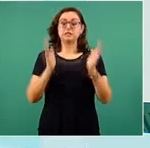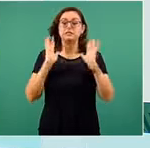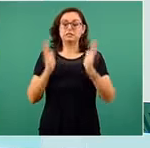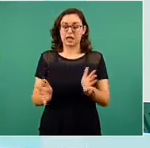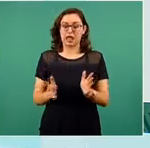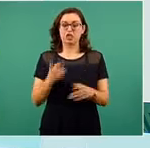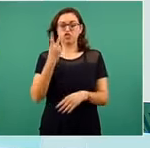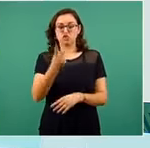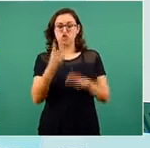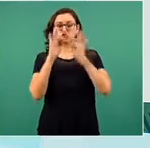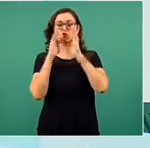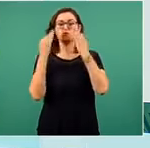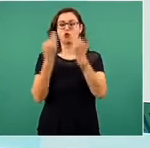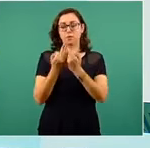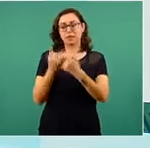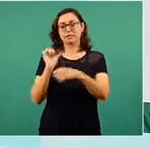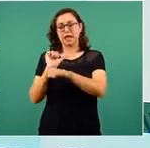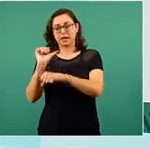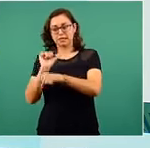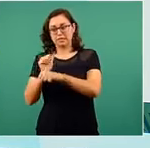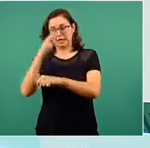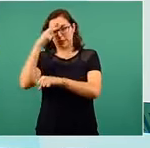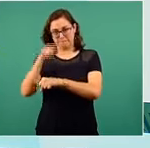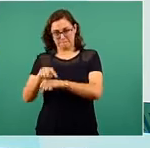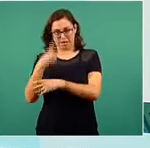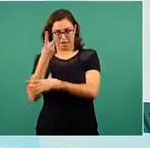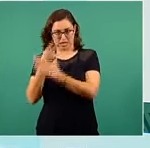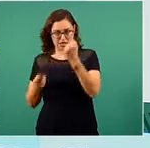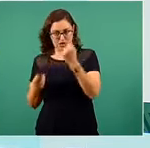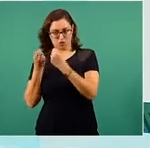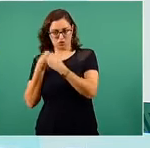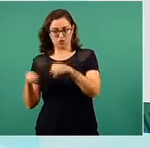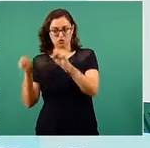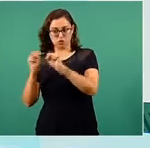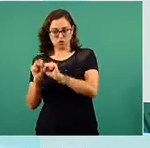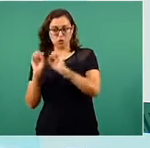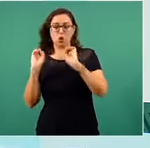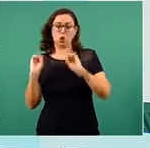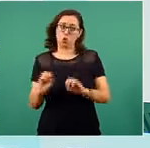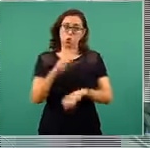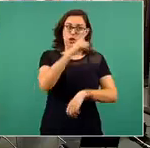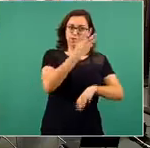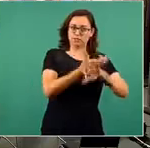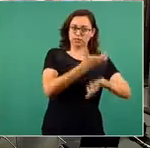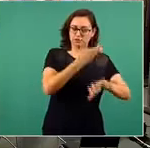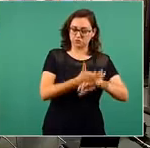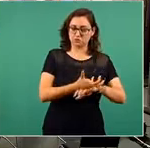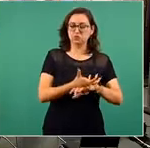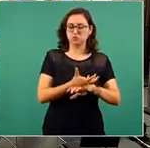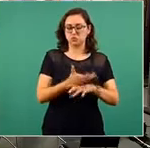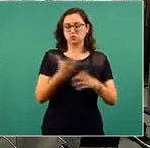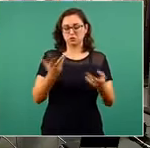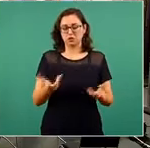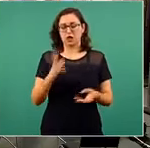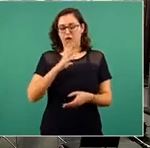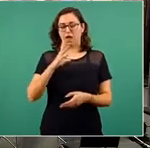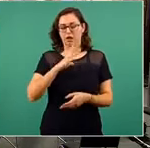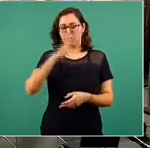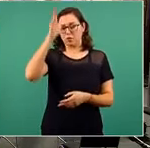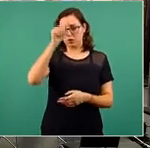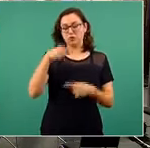enviados para su uso en México. Todo como parte del convenio de colaboración de los dos países y las dos compañías.